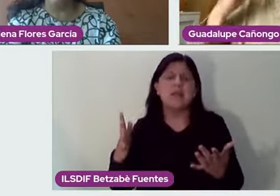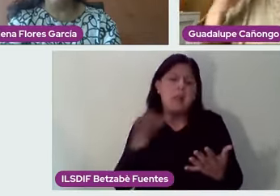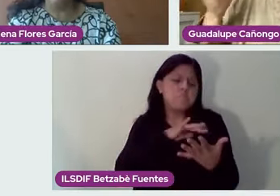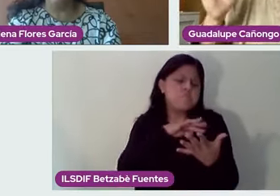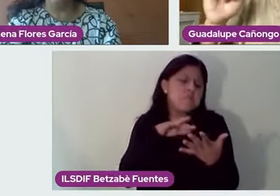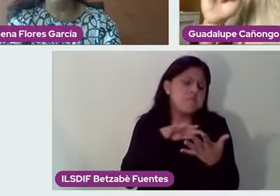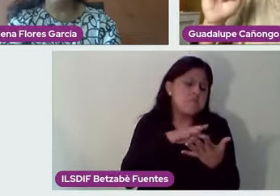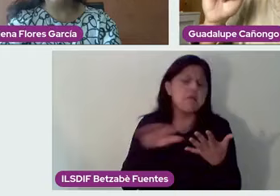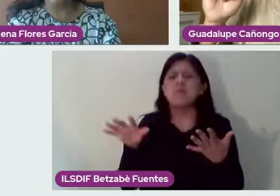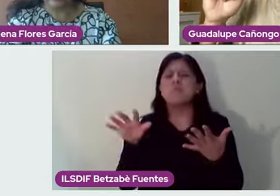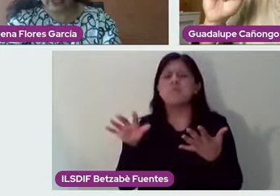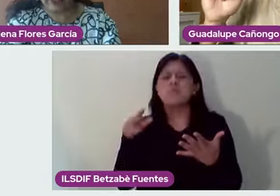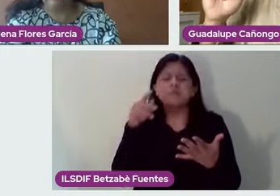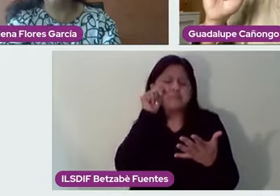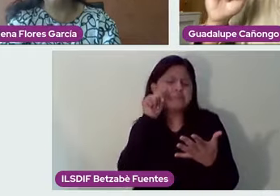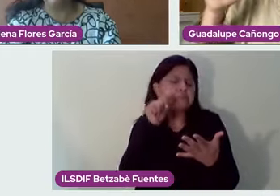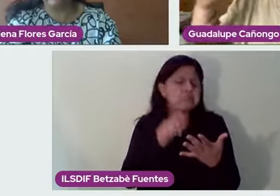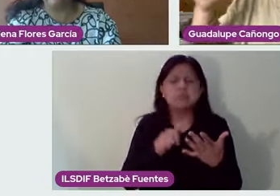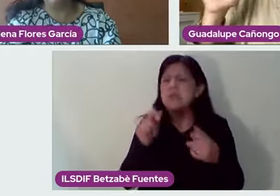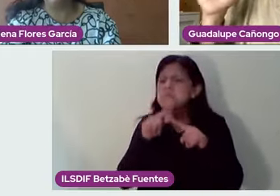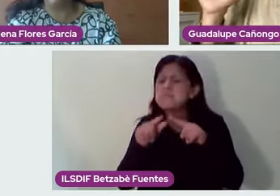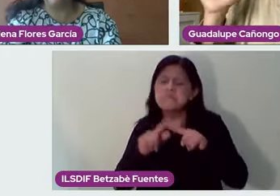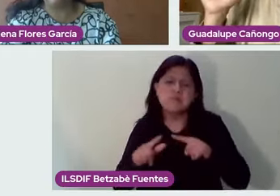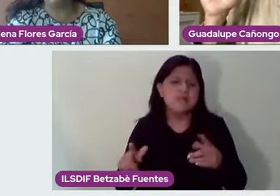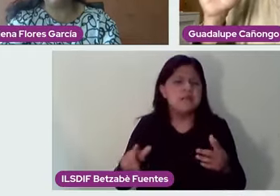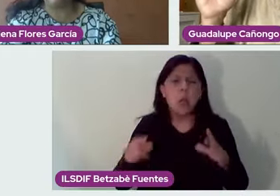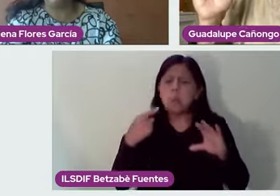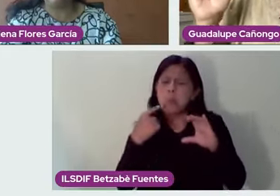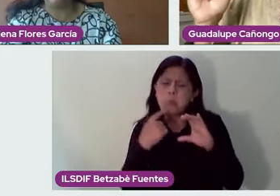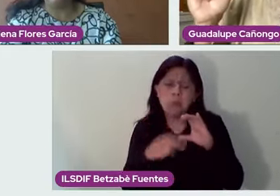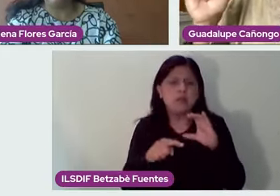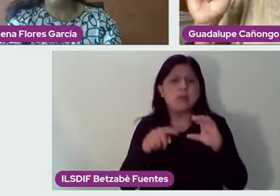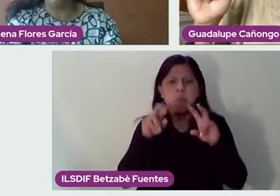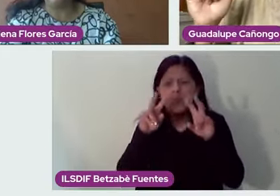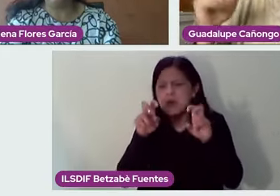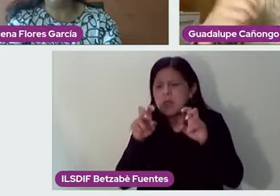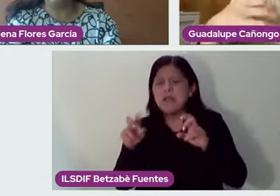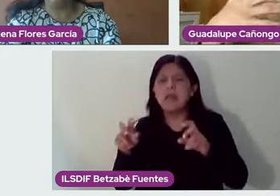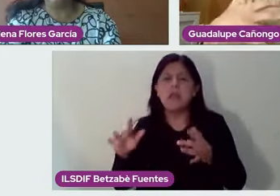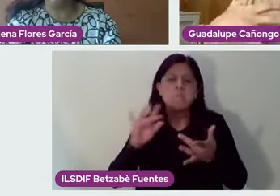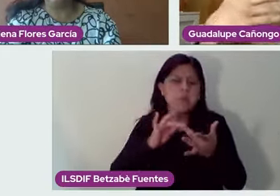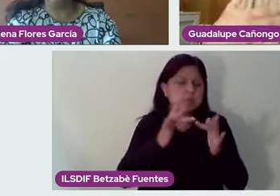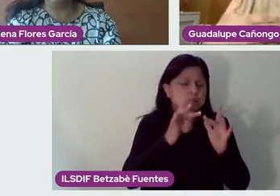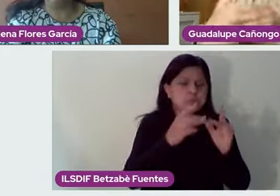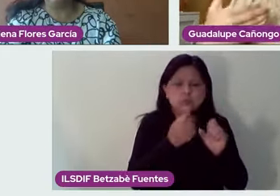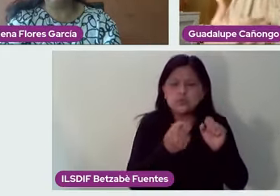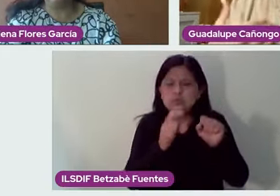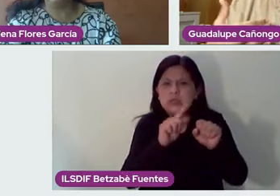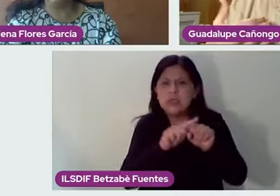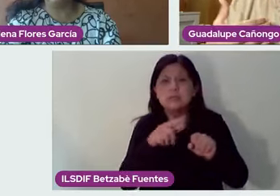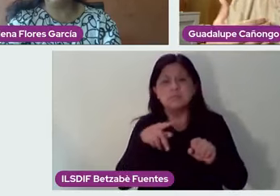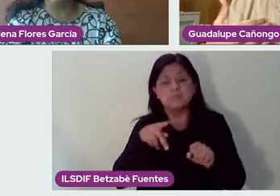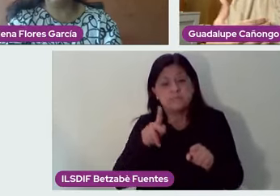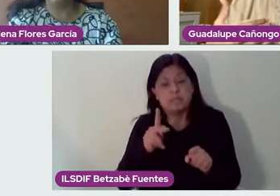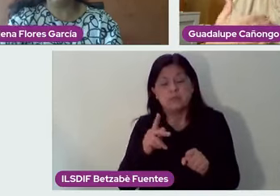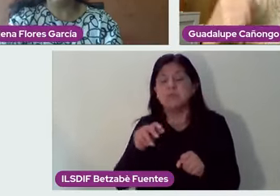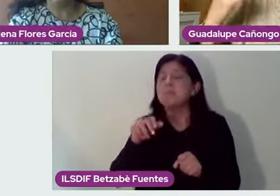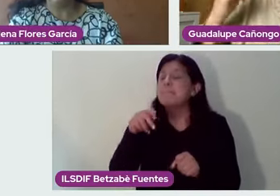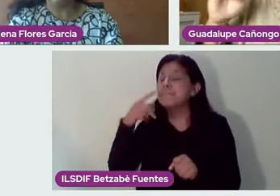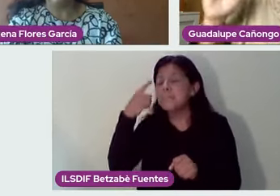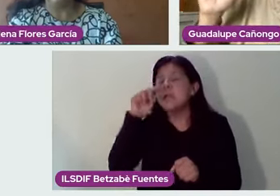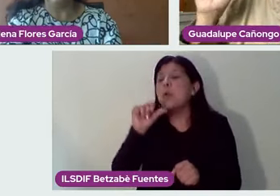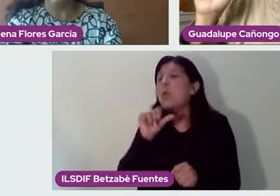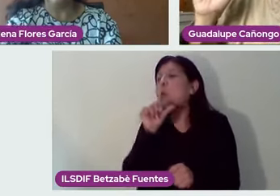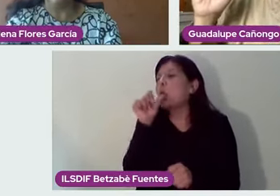leemos, escuchamos, ¿no? Que se hablan del correo electrónico, las redes sociales, pero que para muchas personas,